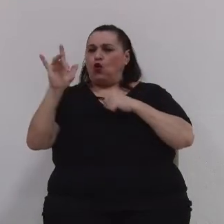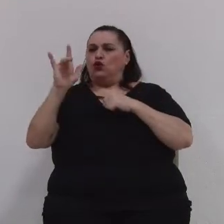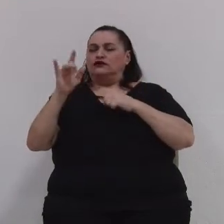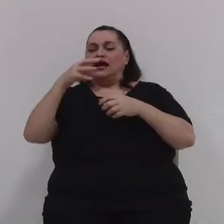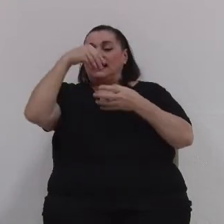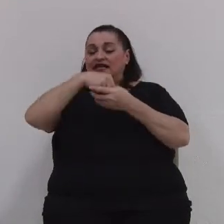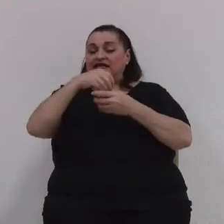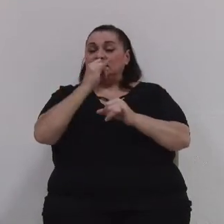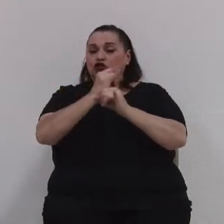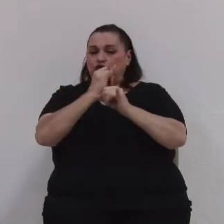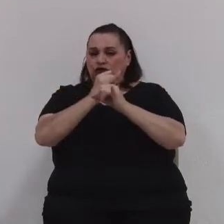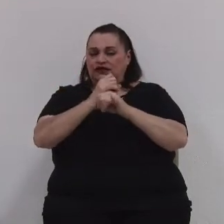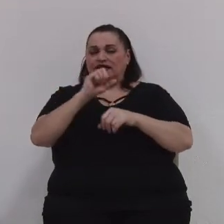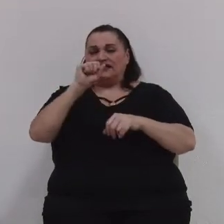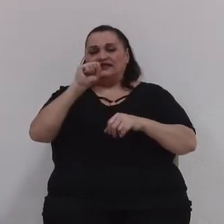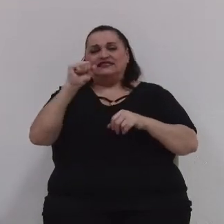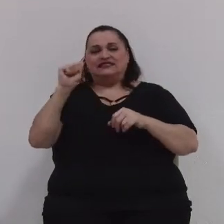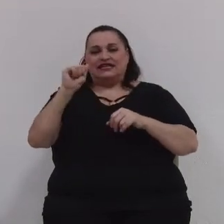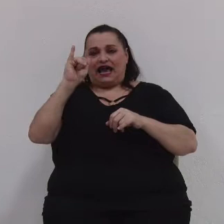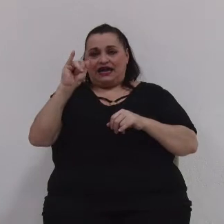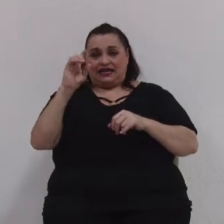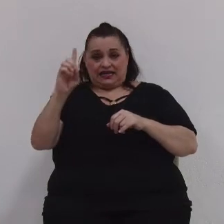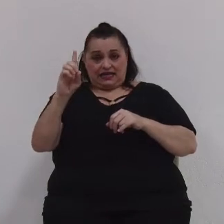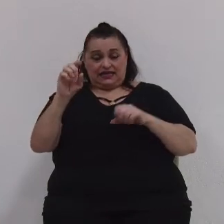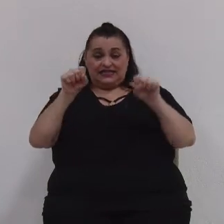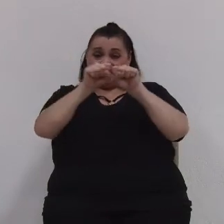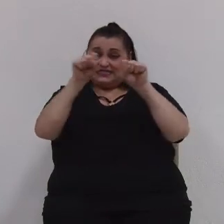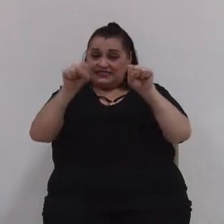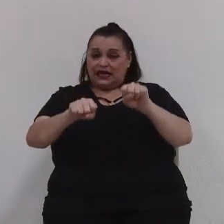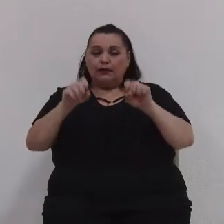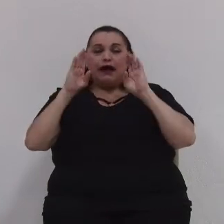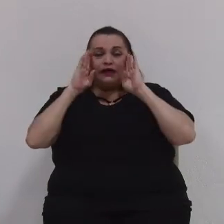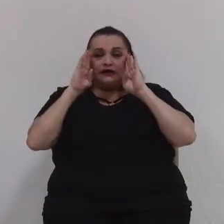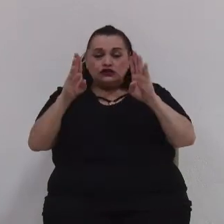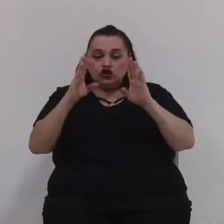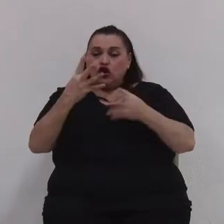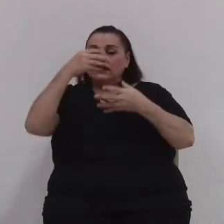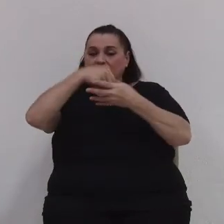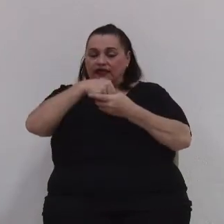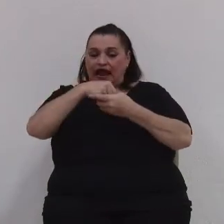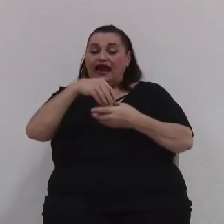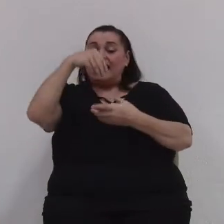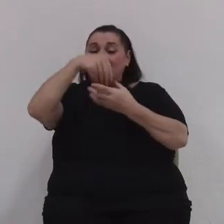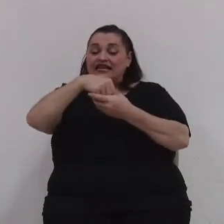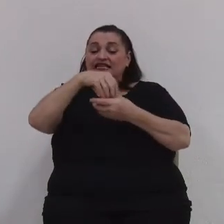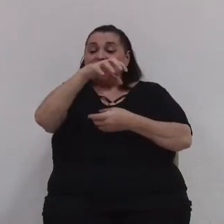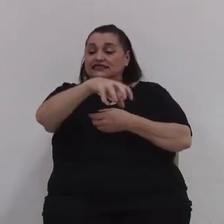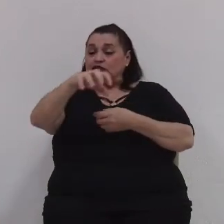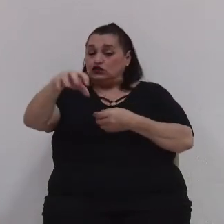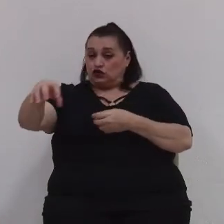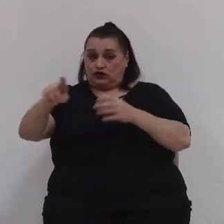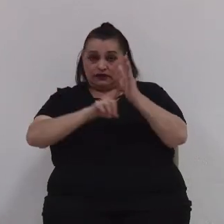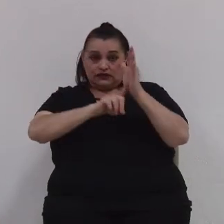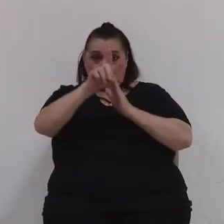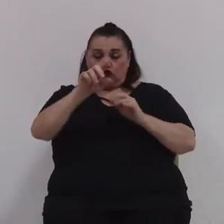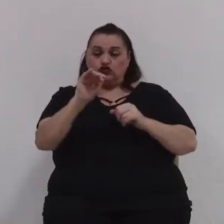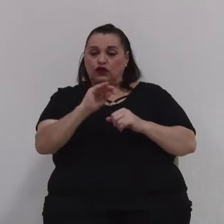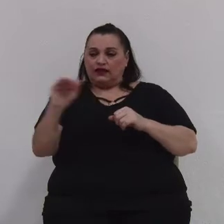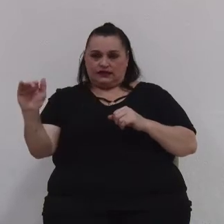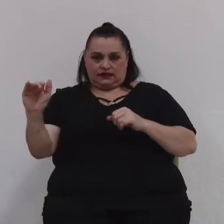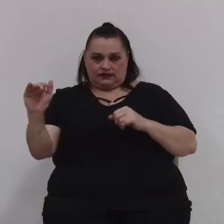interinstitucional, se llama el SAID, que es el Sistema de Atención Integral e Intersectorial de Desarrollo de la Niñez, en